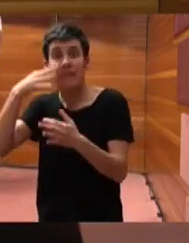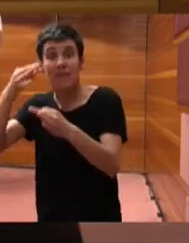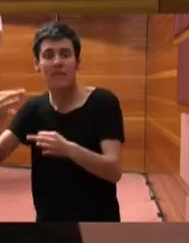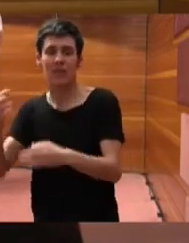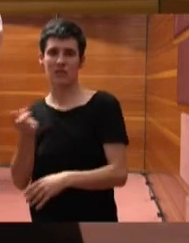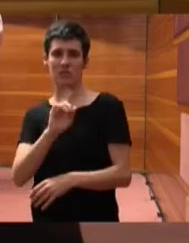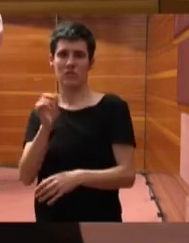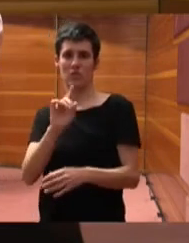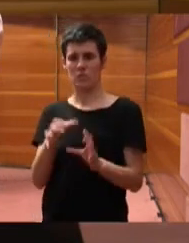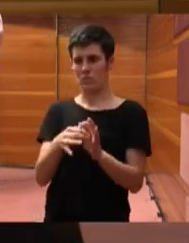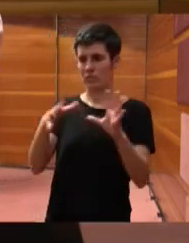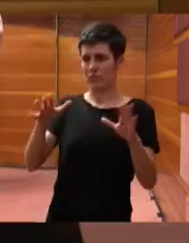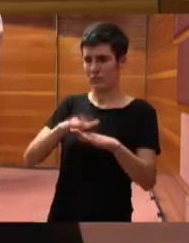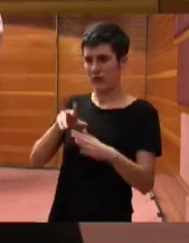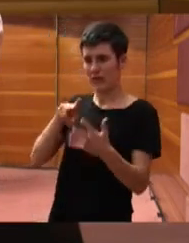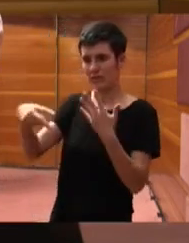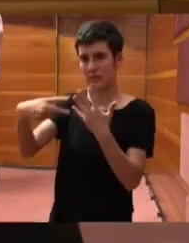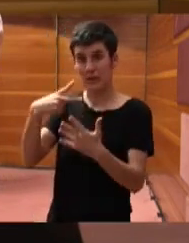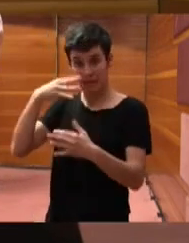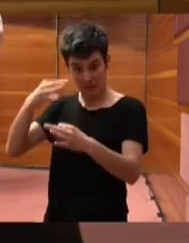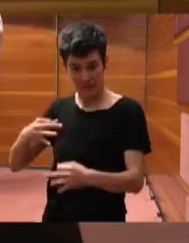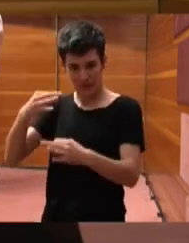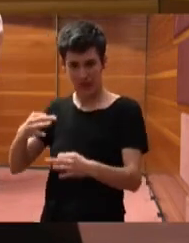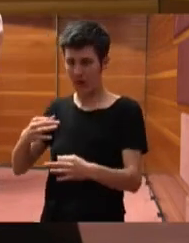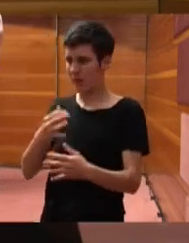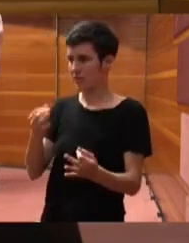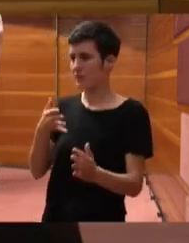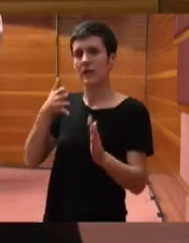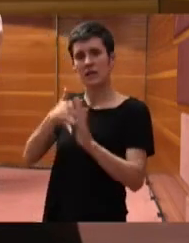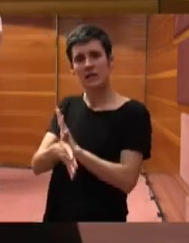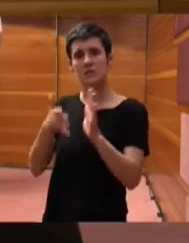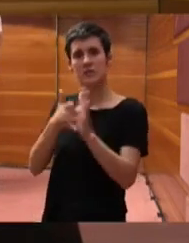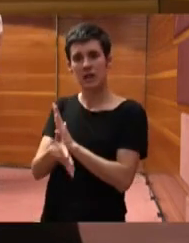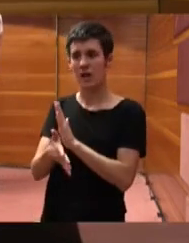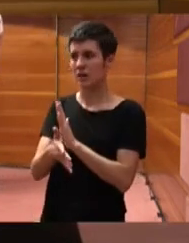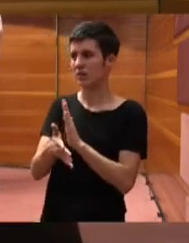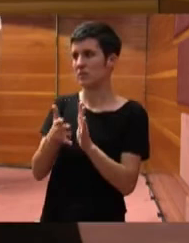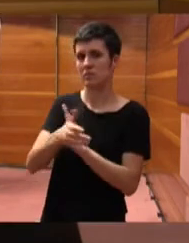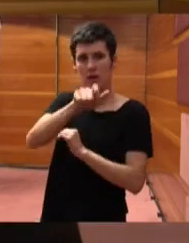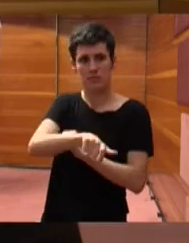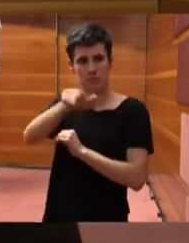que explicar y generar valor con tus explicaciones que sirvan para algo, para alguien.